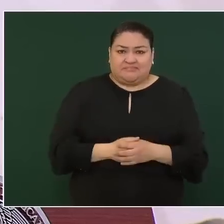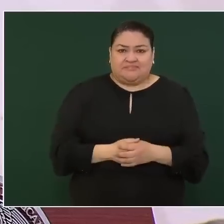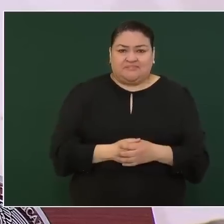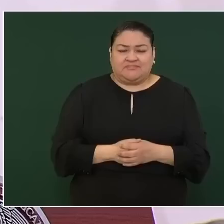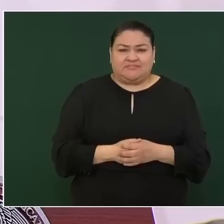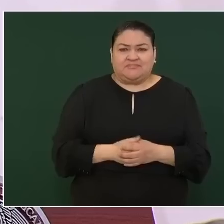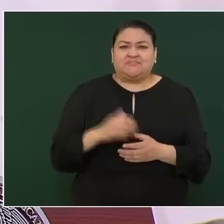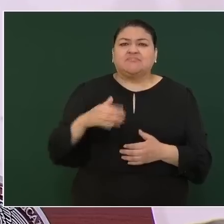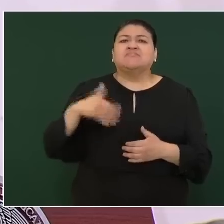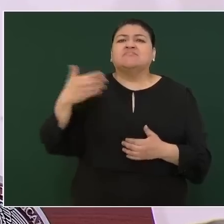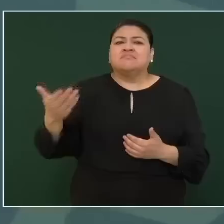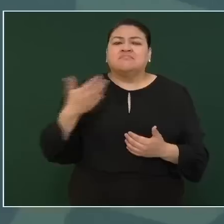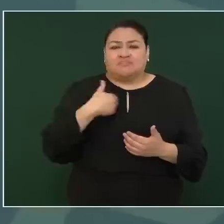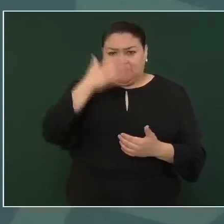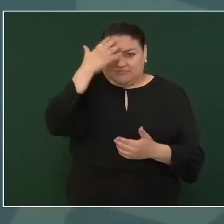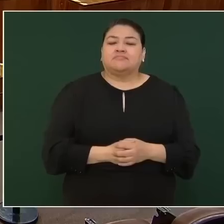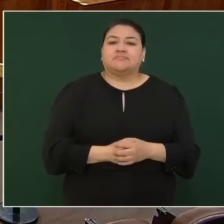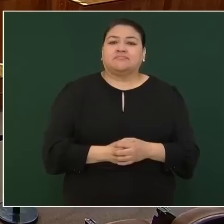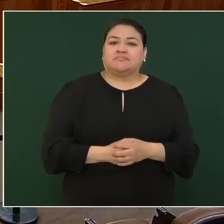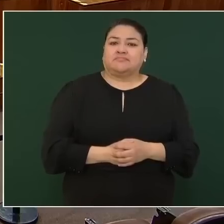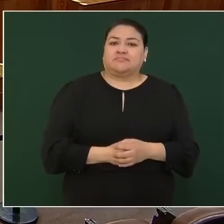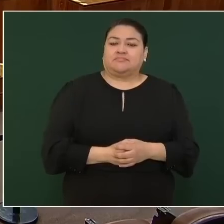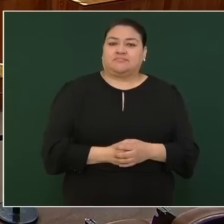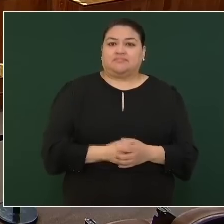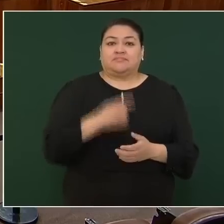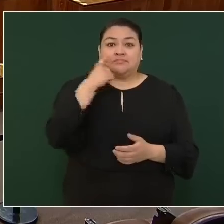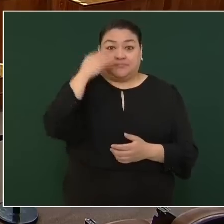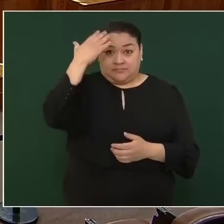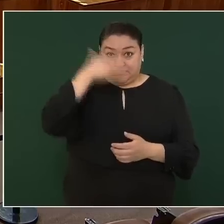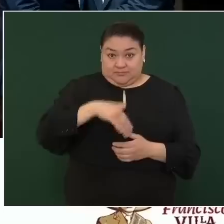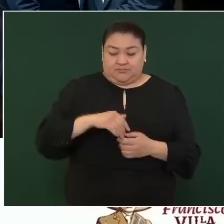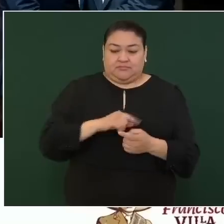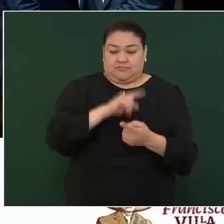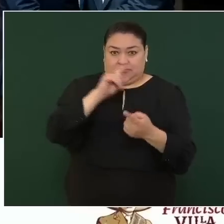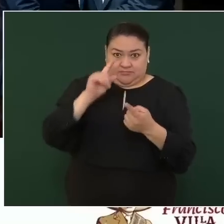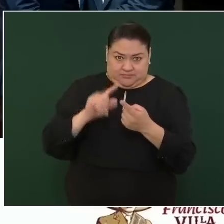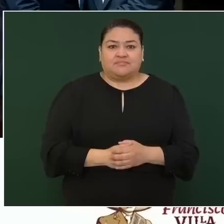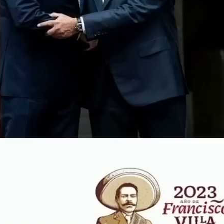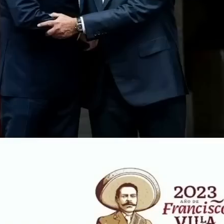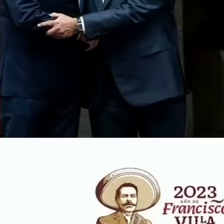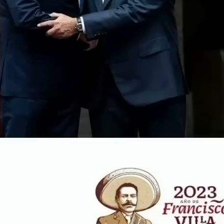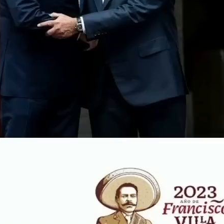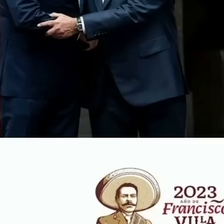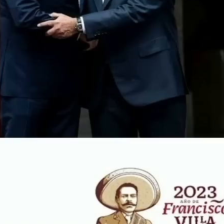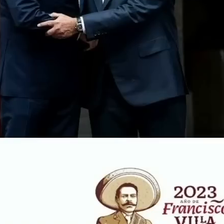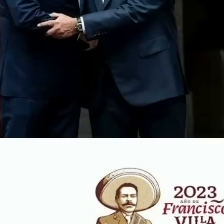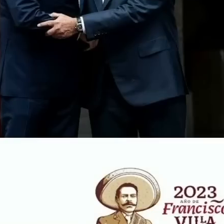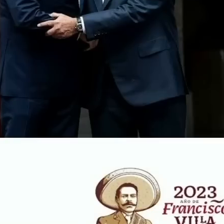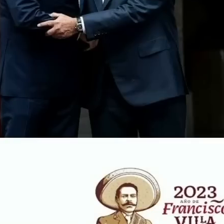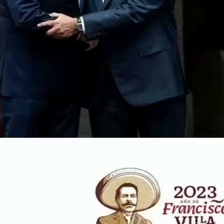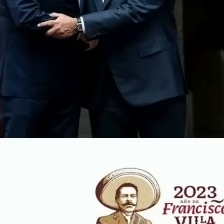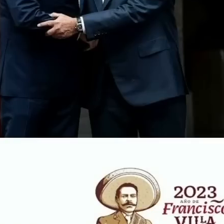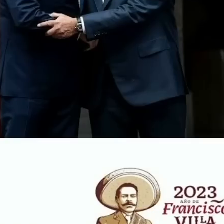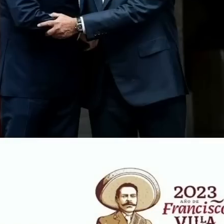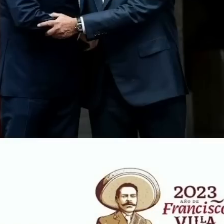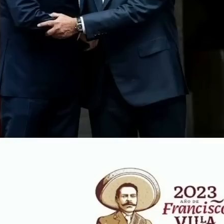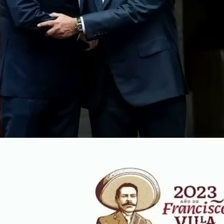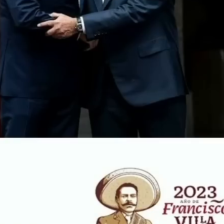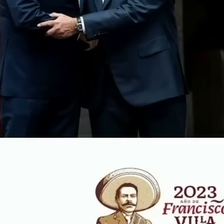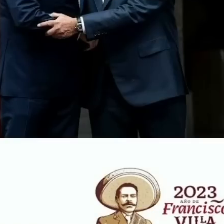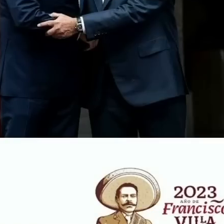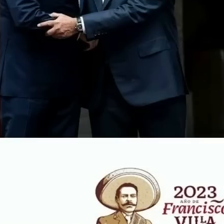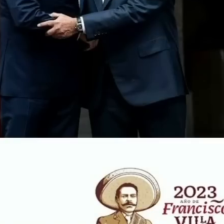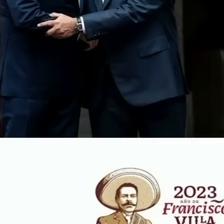¿Cómo se desglosa esa cifra? Las vías para acceder al mercado laboral de los Estados Unidos o bien